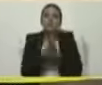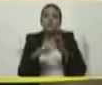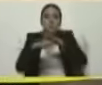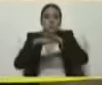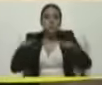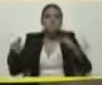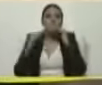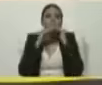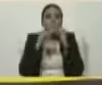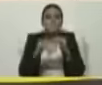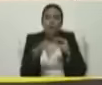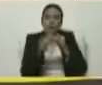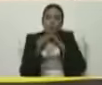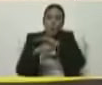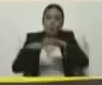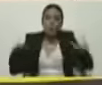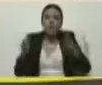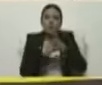He tomado